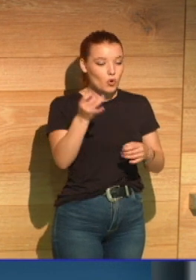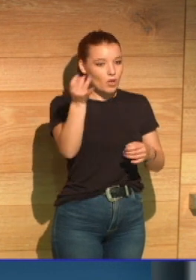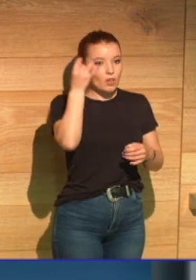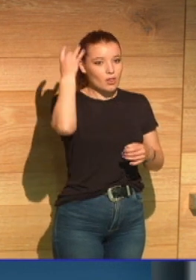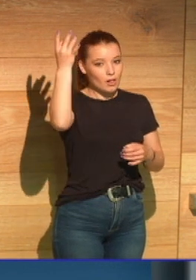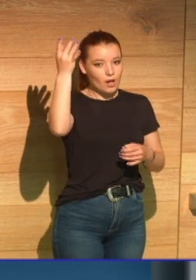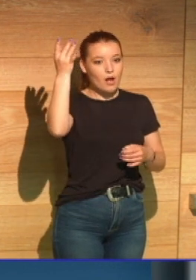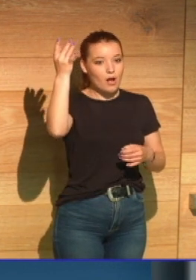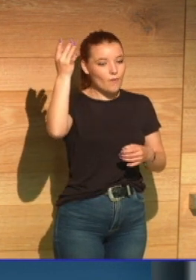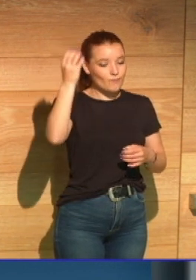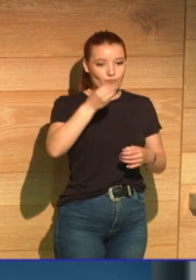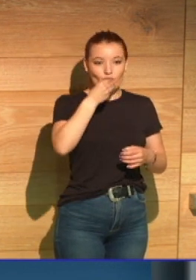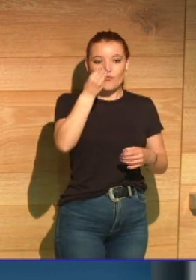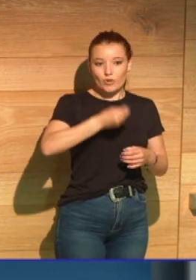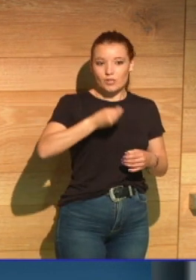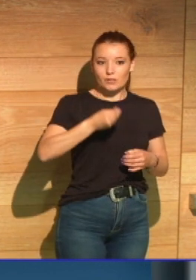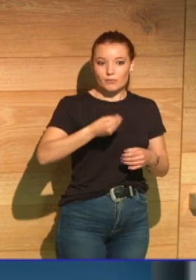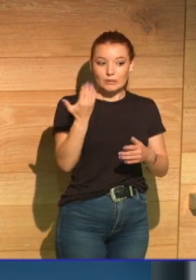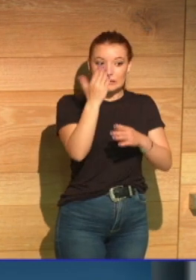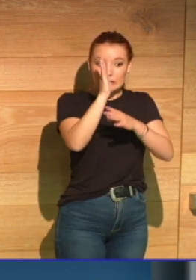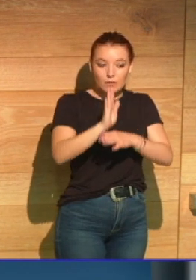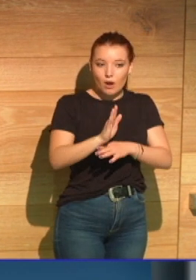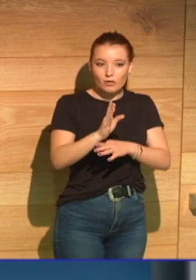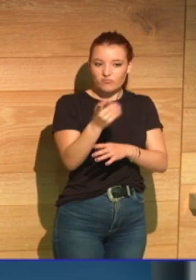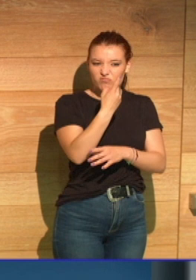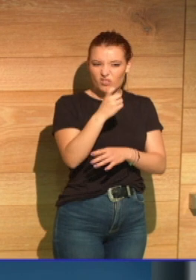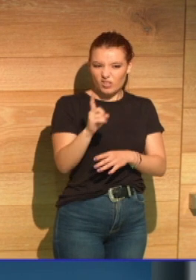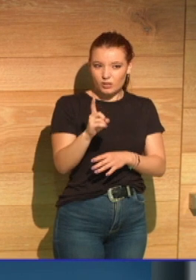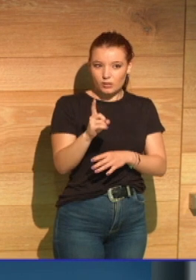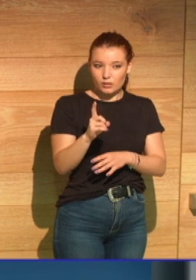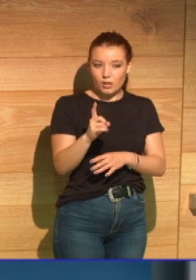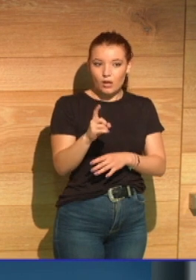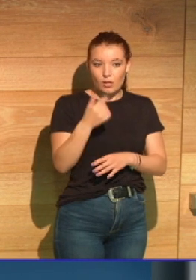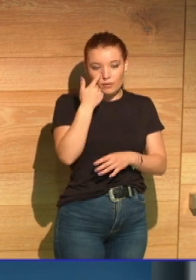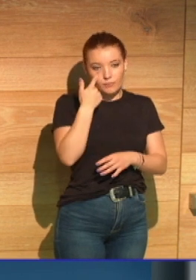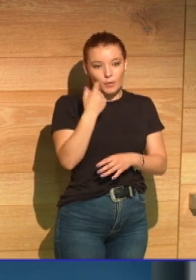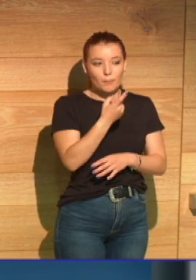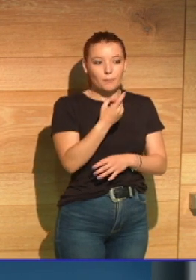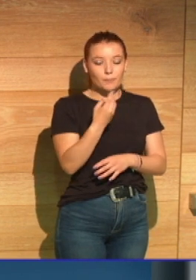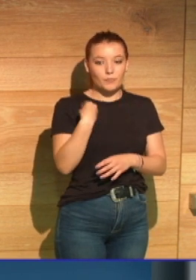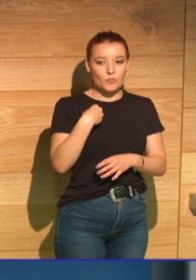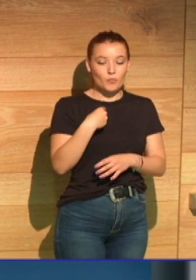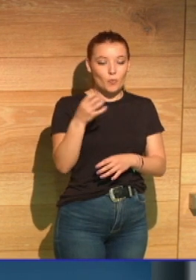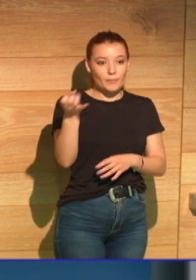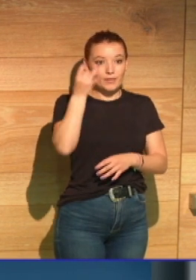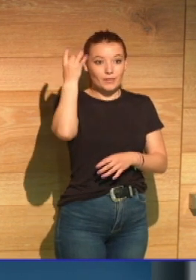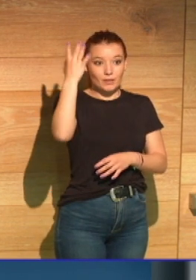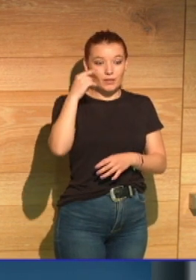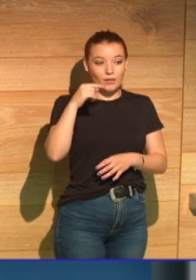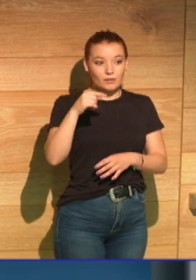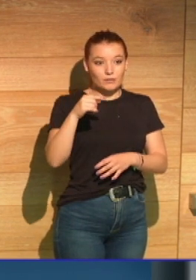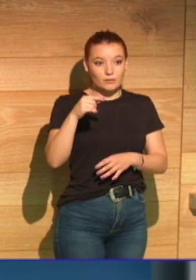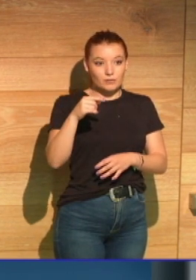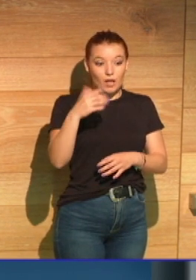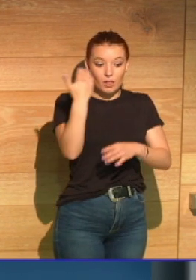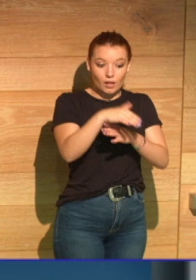no necesita la exhibición, digamos, o que yo esté abierto o cerrado, sino que es un ejercicio que se da otra vez en esta experiencia de la calle,